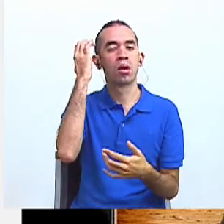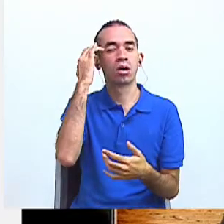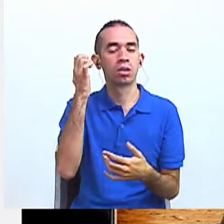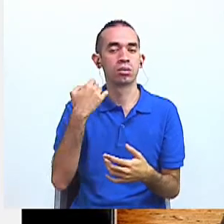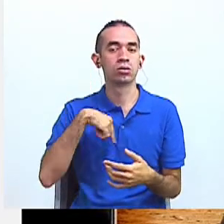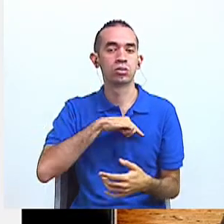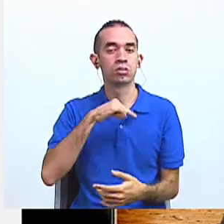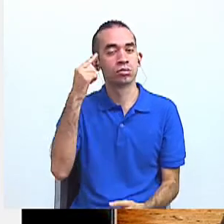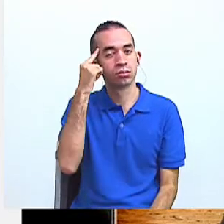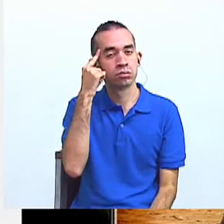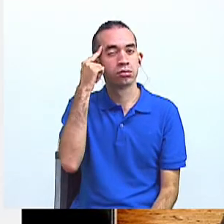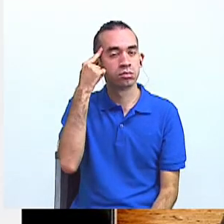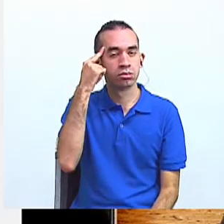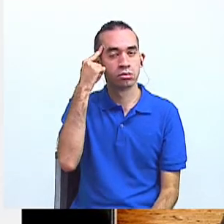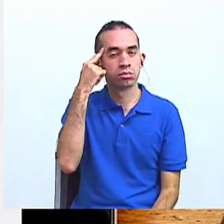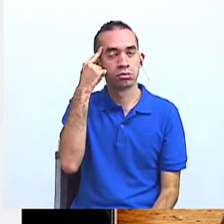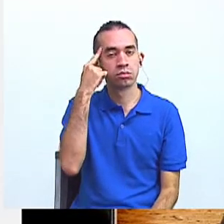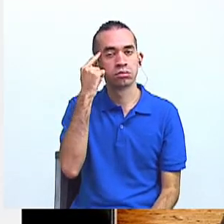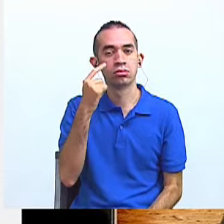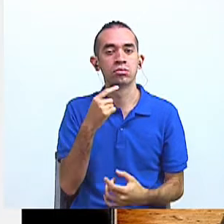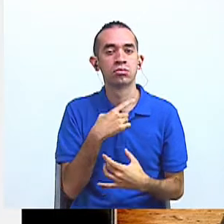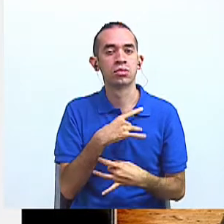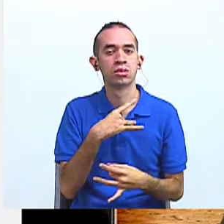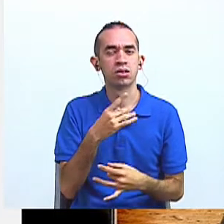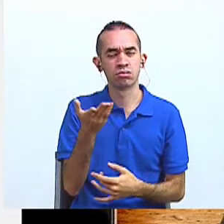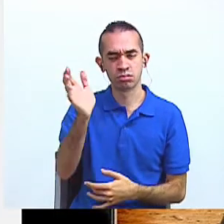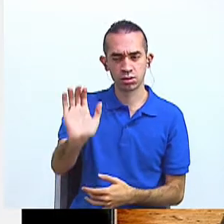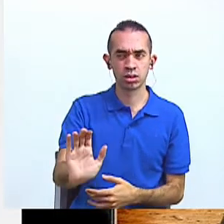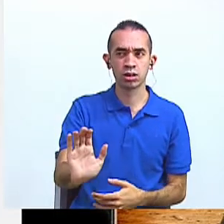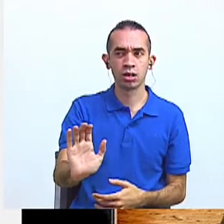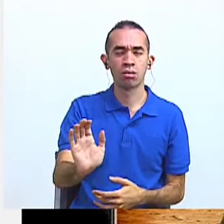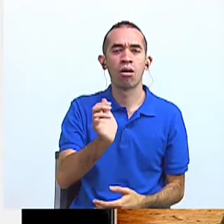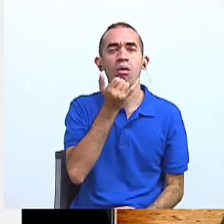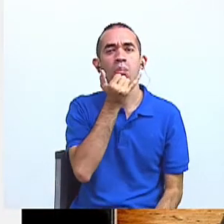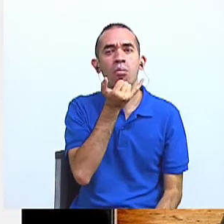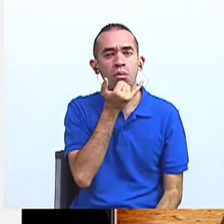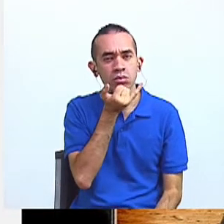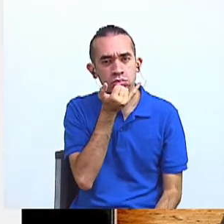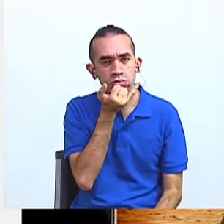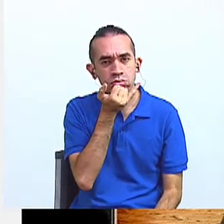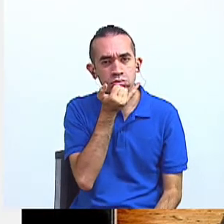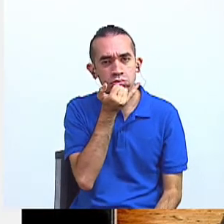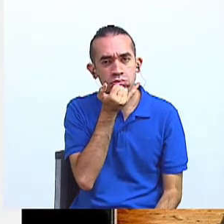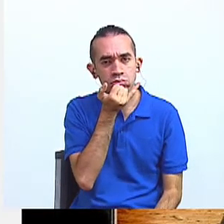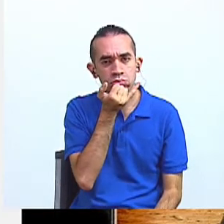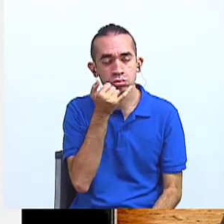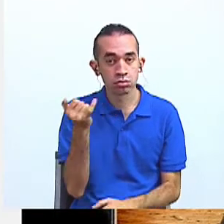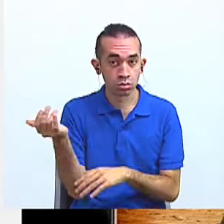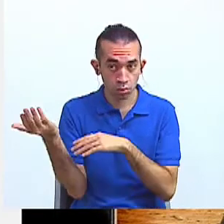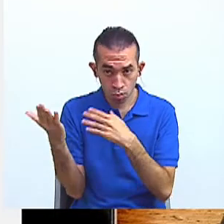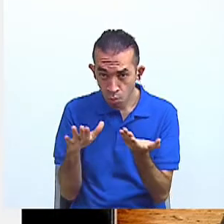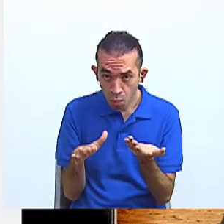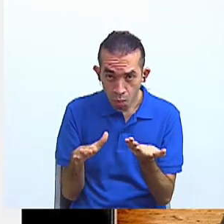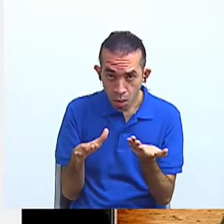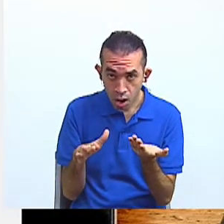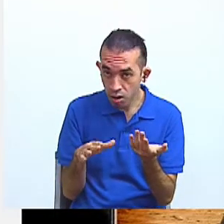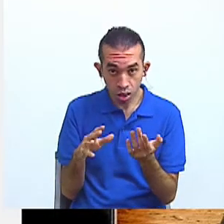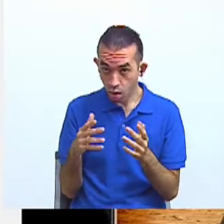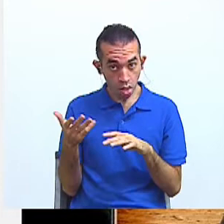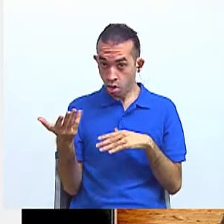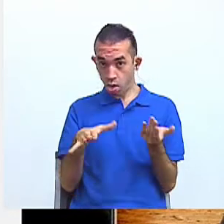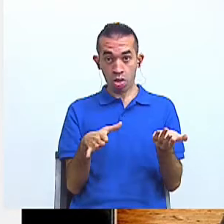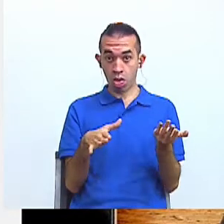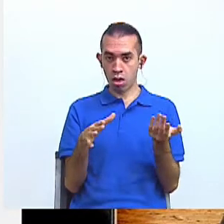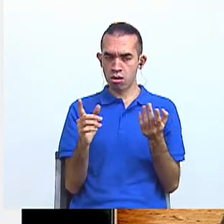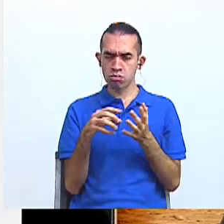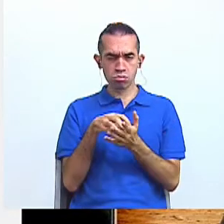pensar qué pasará con Amal. ¿Se muere o no se muere? Ese